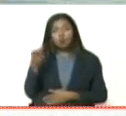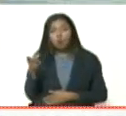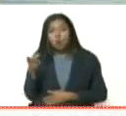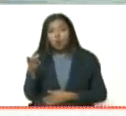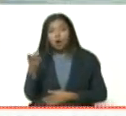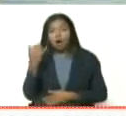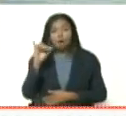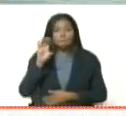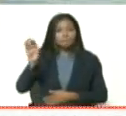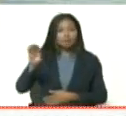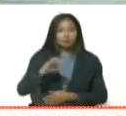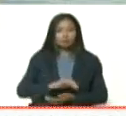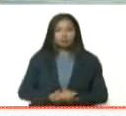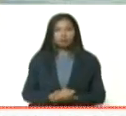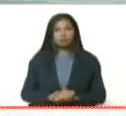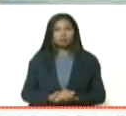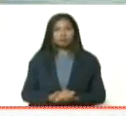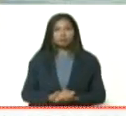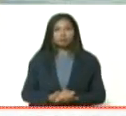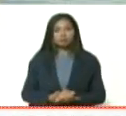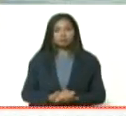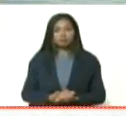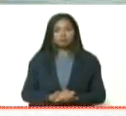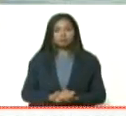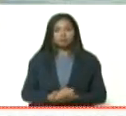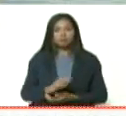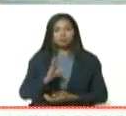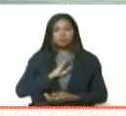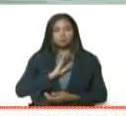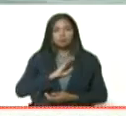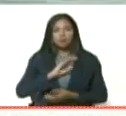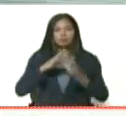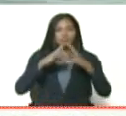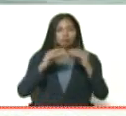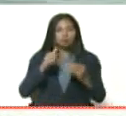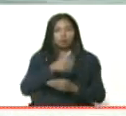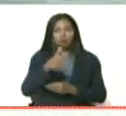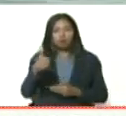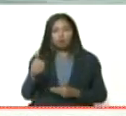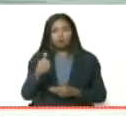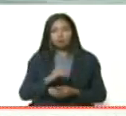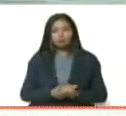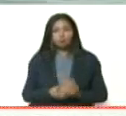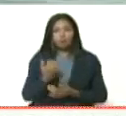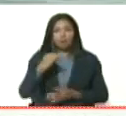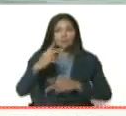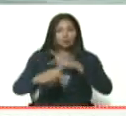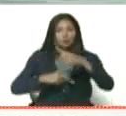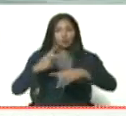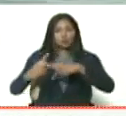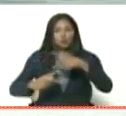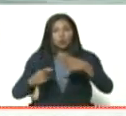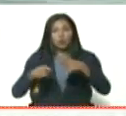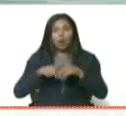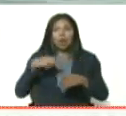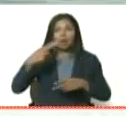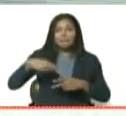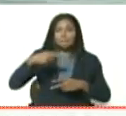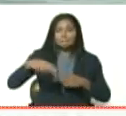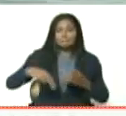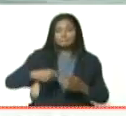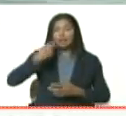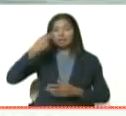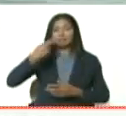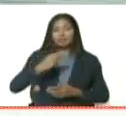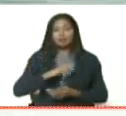un país que nos pertenece a todos. Porque cuando usted está produciendo esta pasta, no la